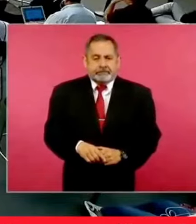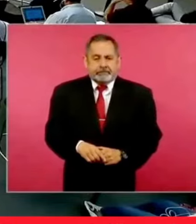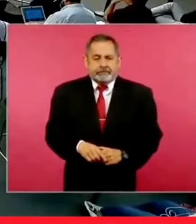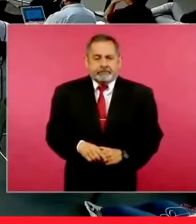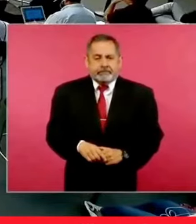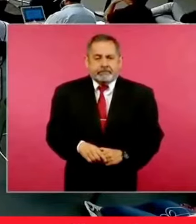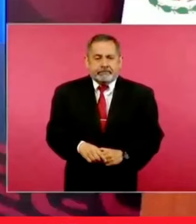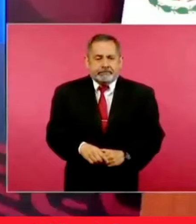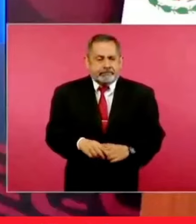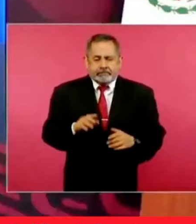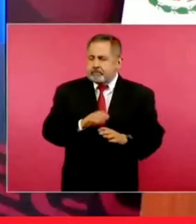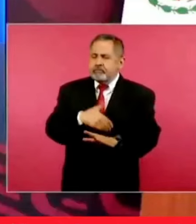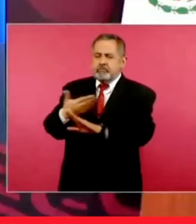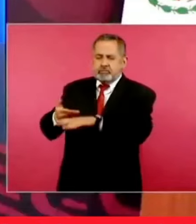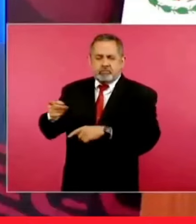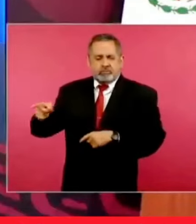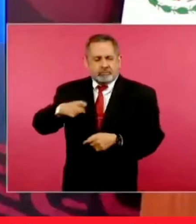Hugo López-Gatell.